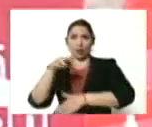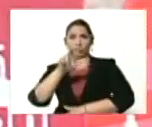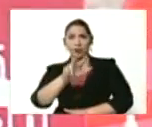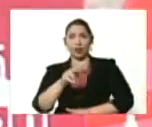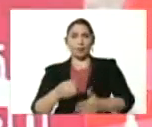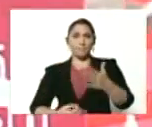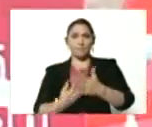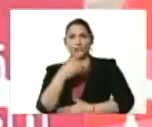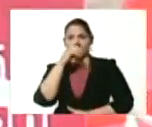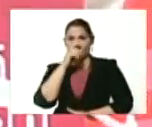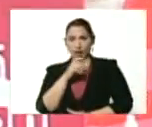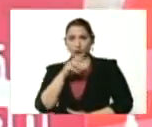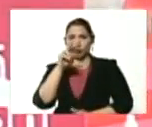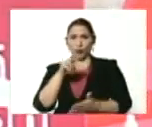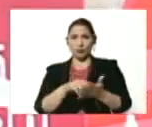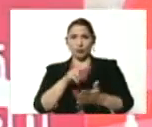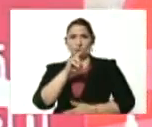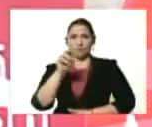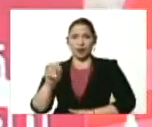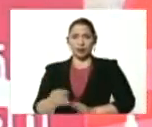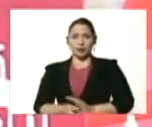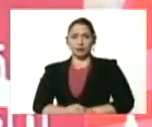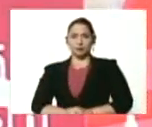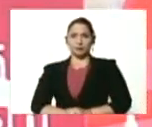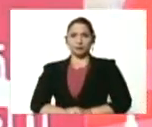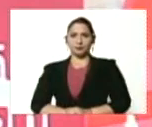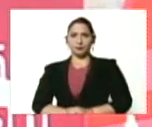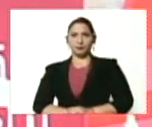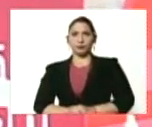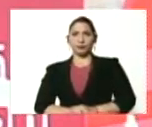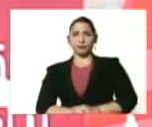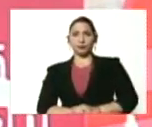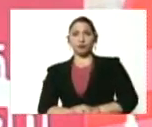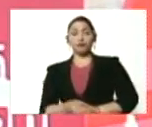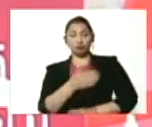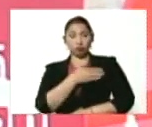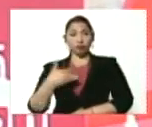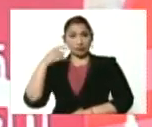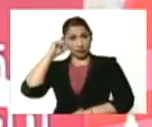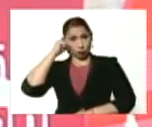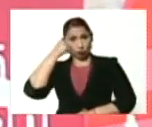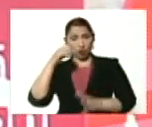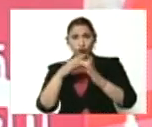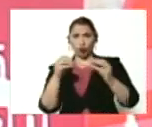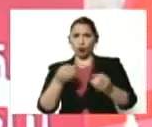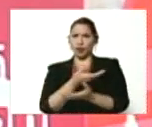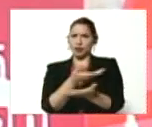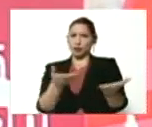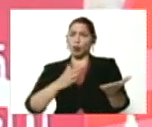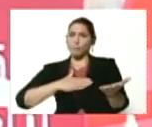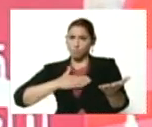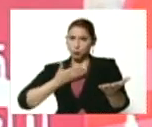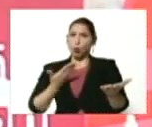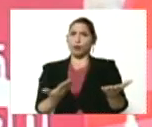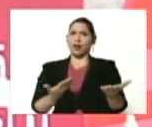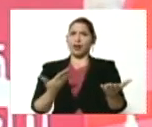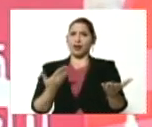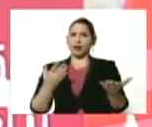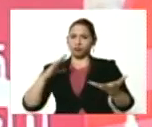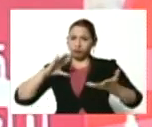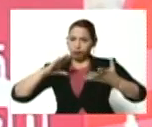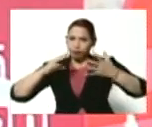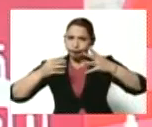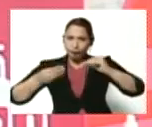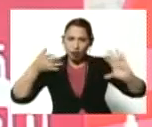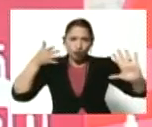de mayo del año 2020. Y queremos recordar todo esto para poder poner en contexto de las